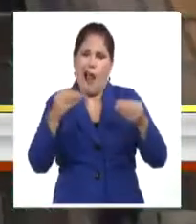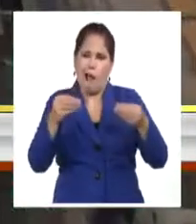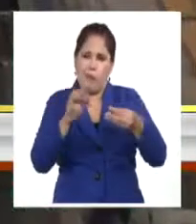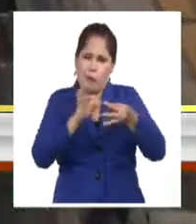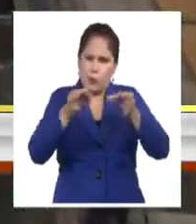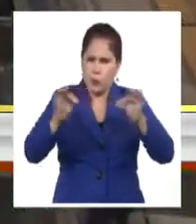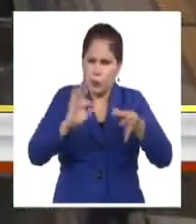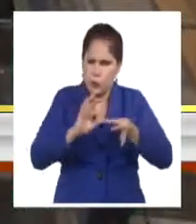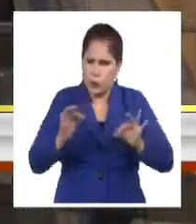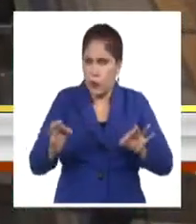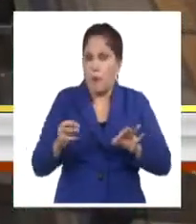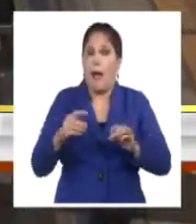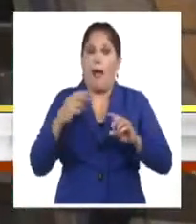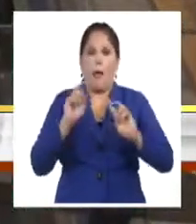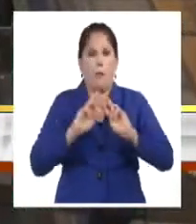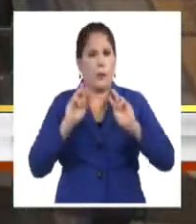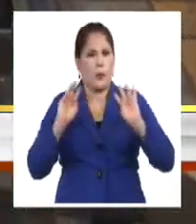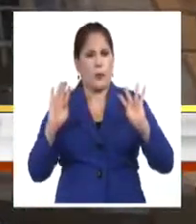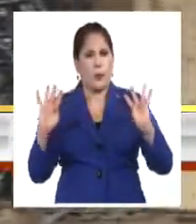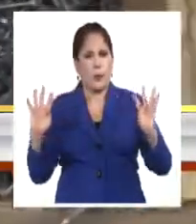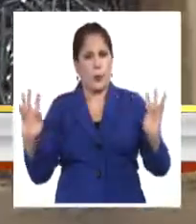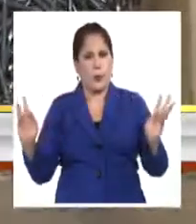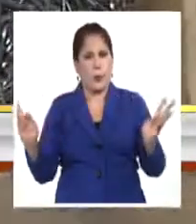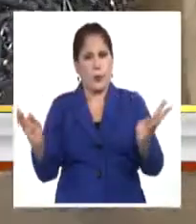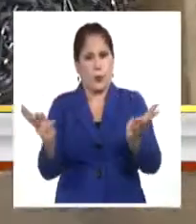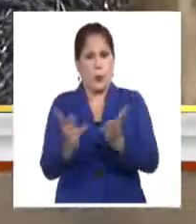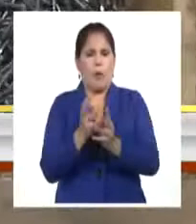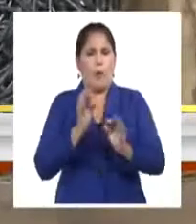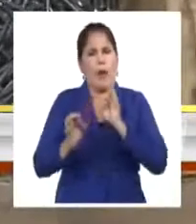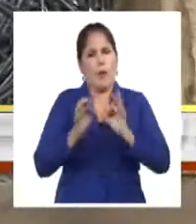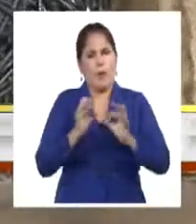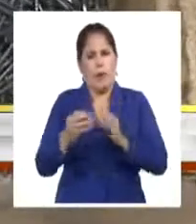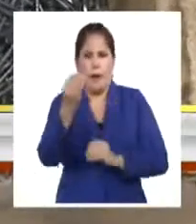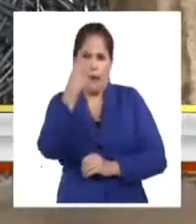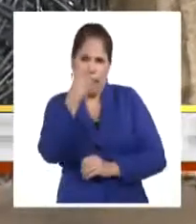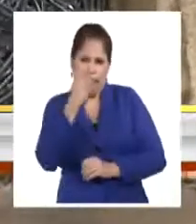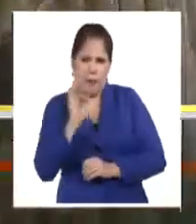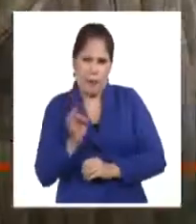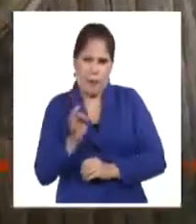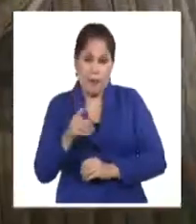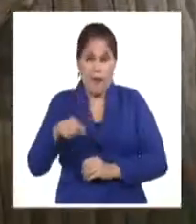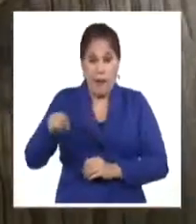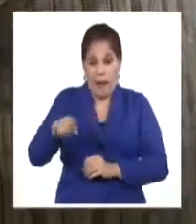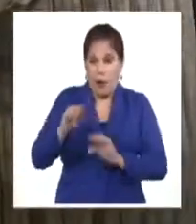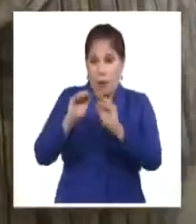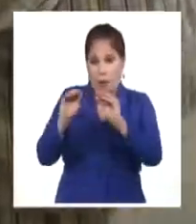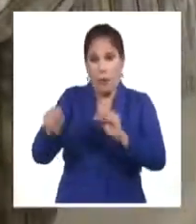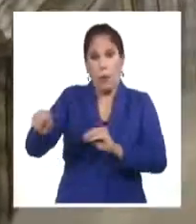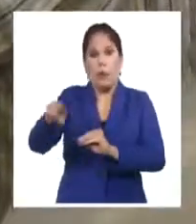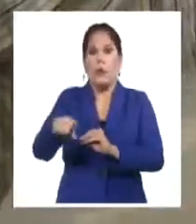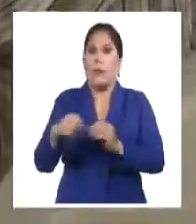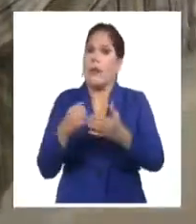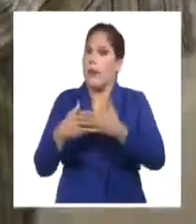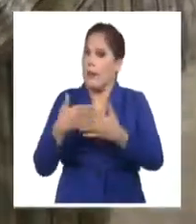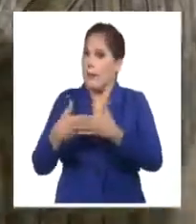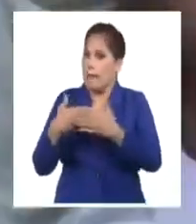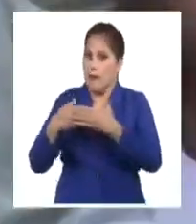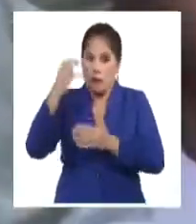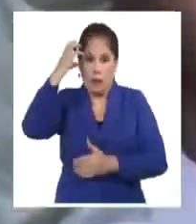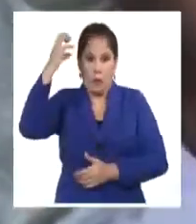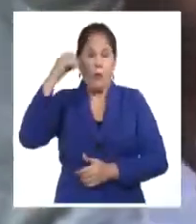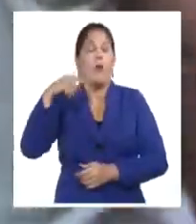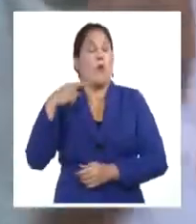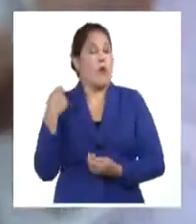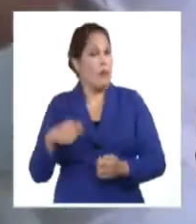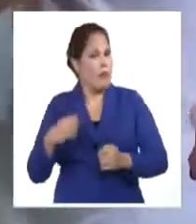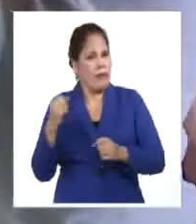estatal para elaborar mallas electrosoldadas, eslabonadas y puntillas. Aquí Duarte convocó a fortalecer la empresa estatal socialista mediante